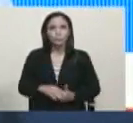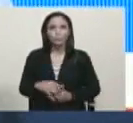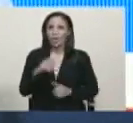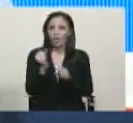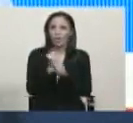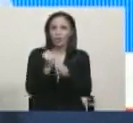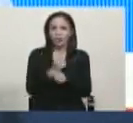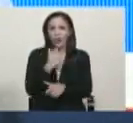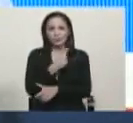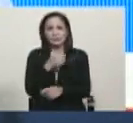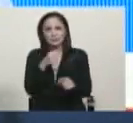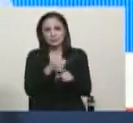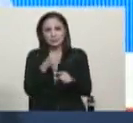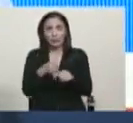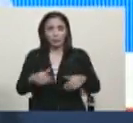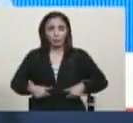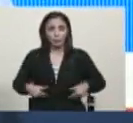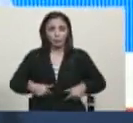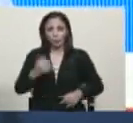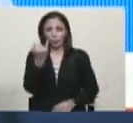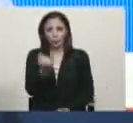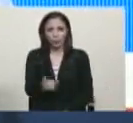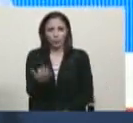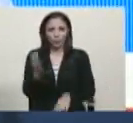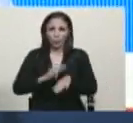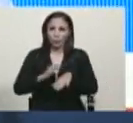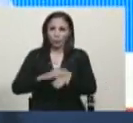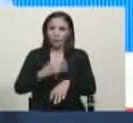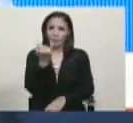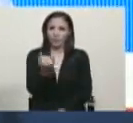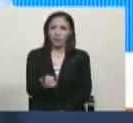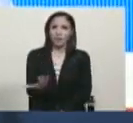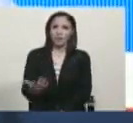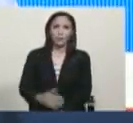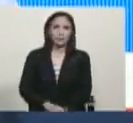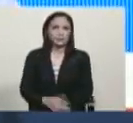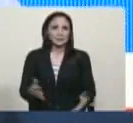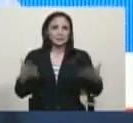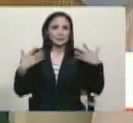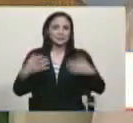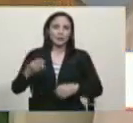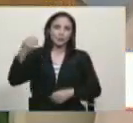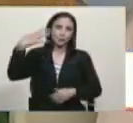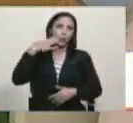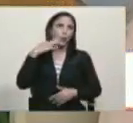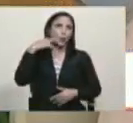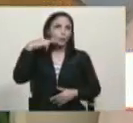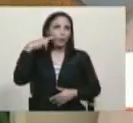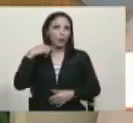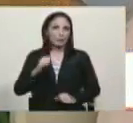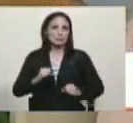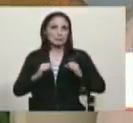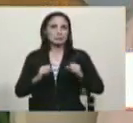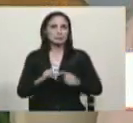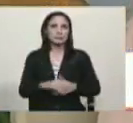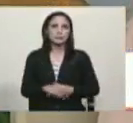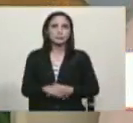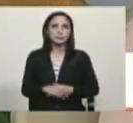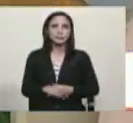es intensa, el Willy, delgado y tostado por el sol, el Willy